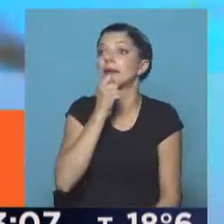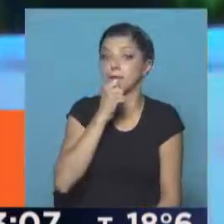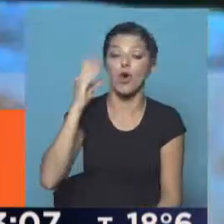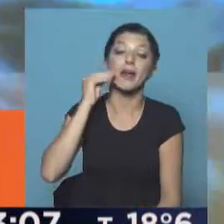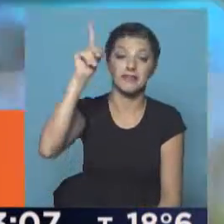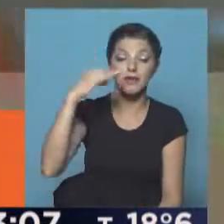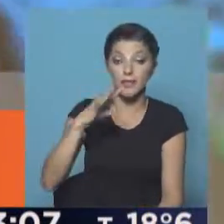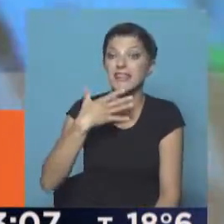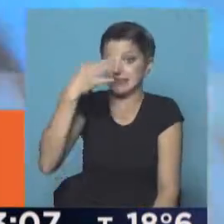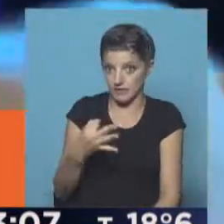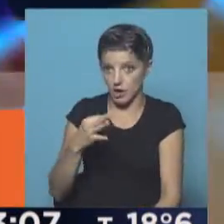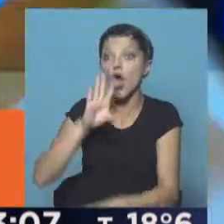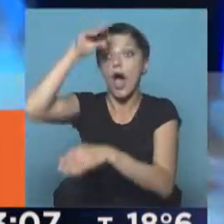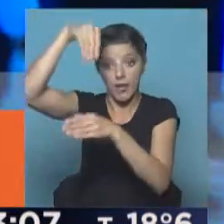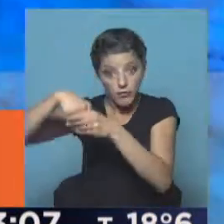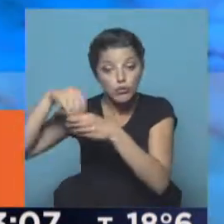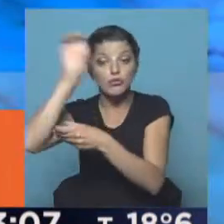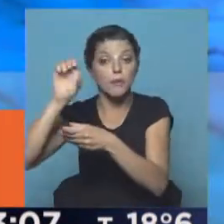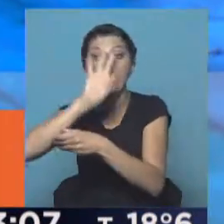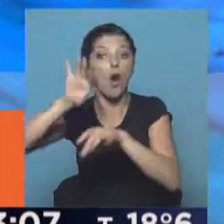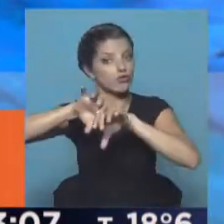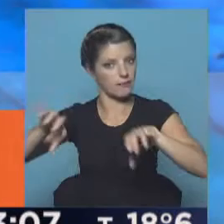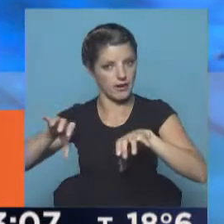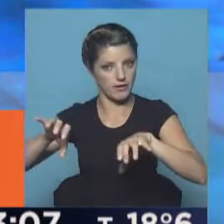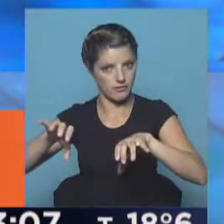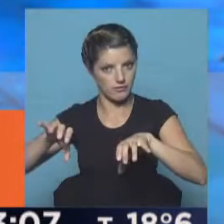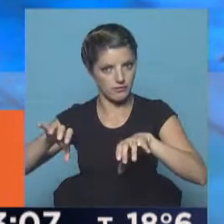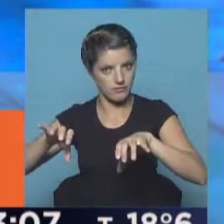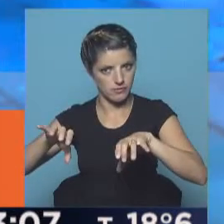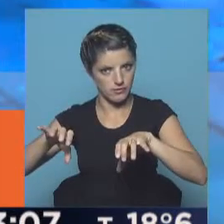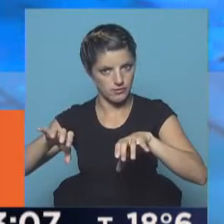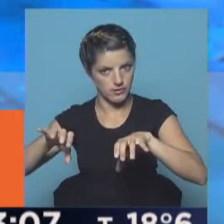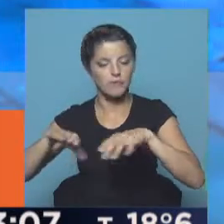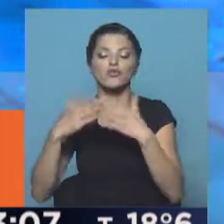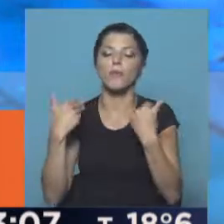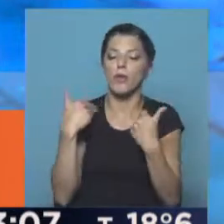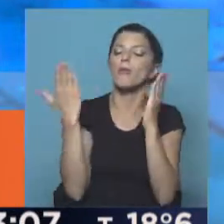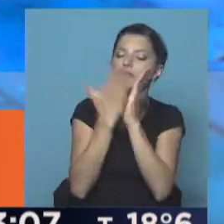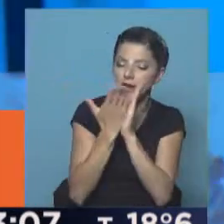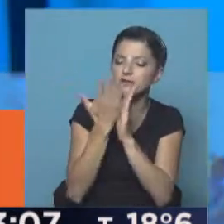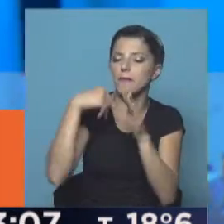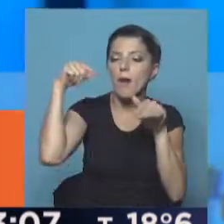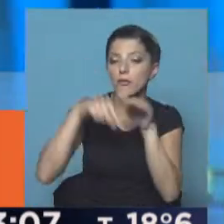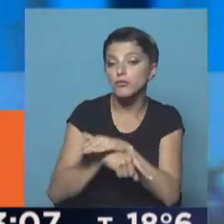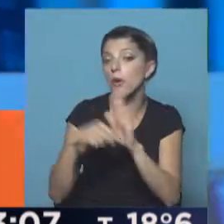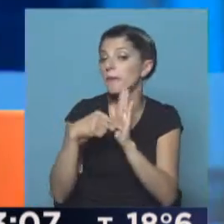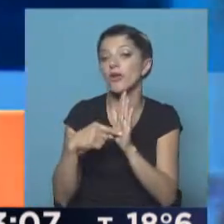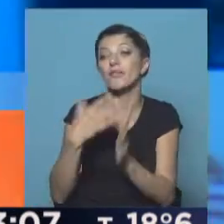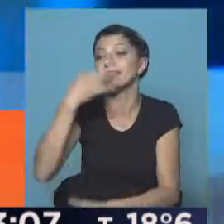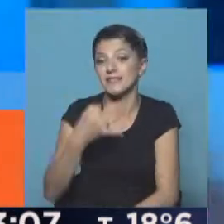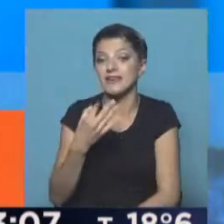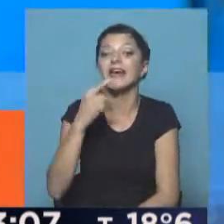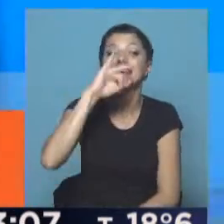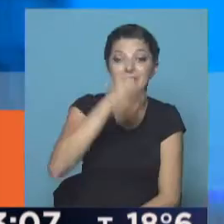quiere ser parte de la Unión Europea o si no quiere ser parte. Y esa decisión uno la puede procesar de un modo un poquito más complejo, pero finalmente en algún momento hay que decidir. Lo